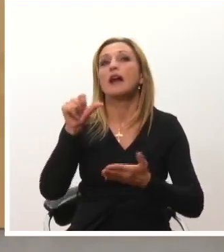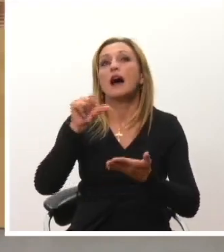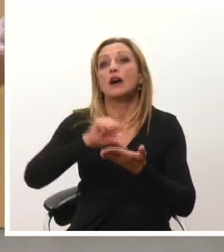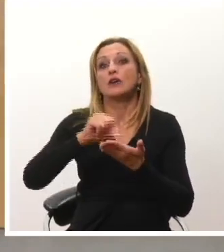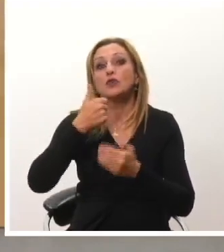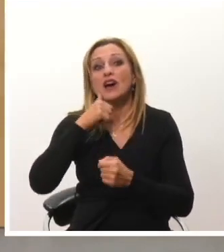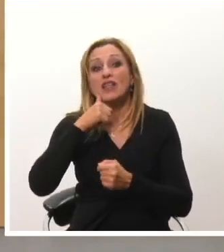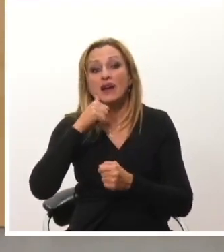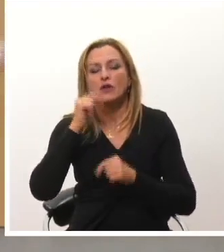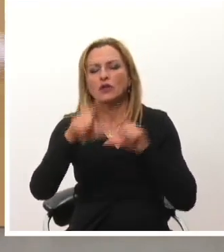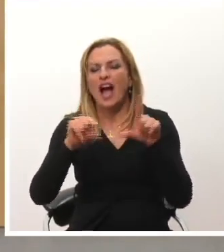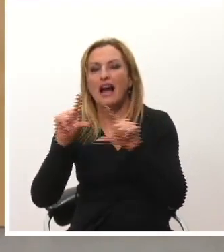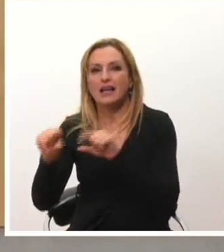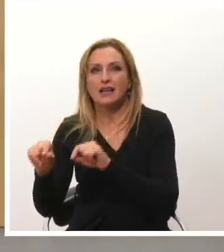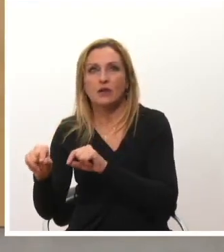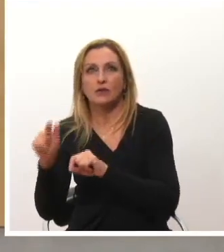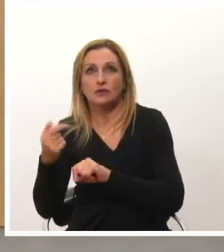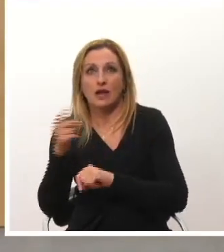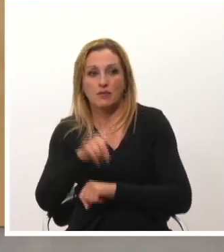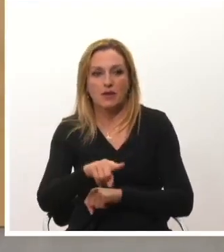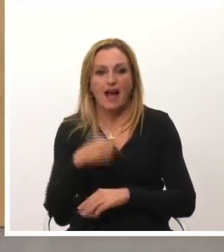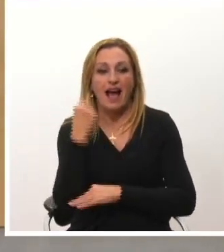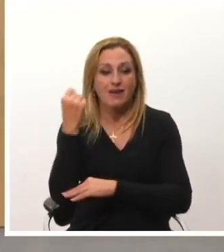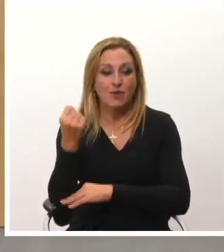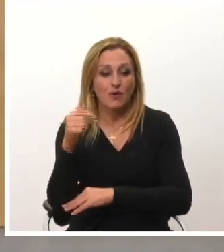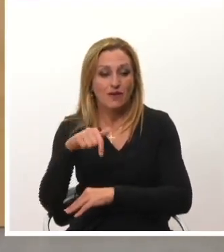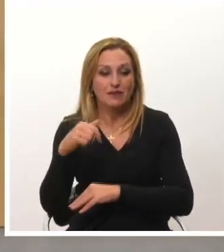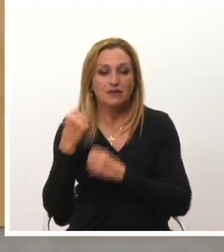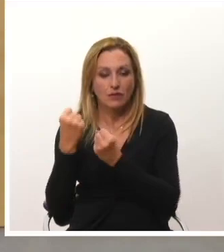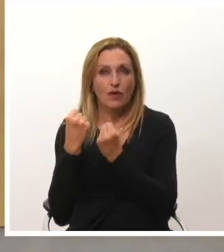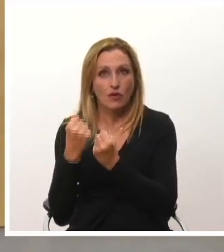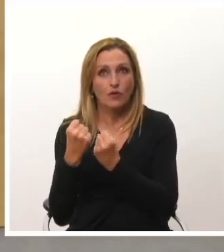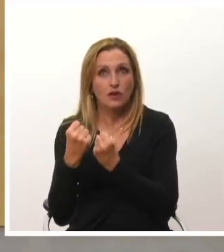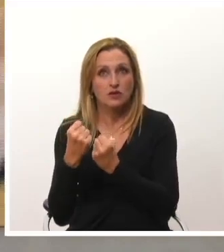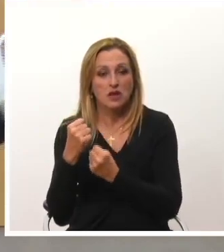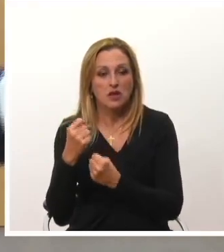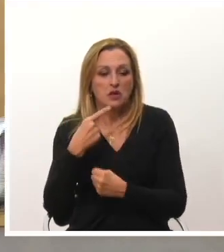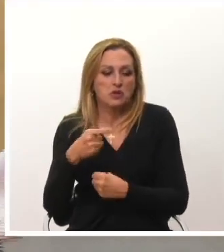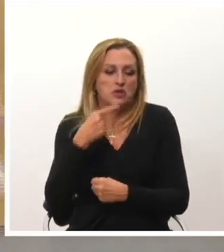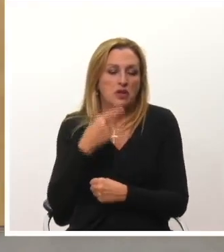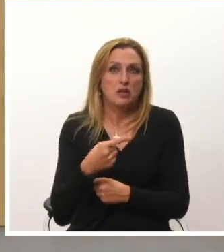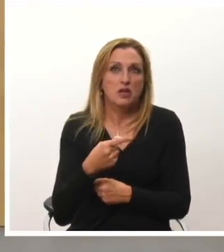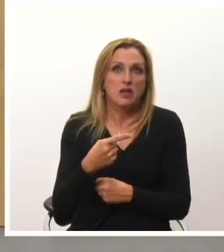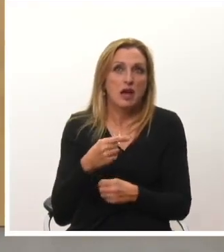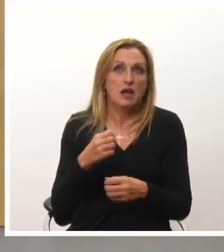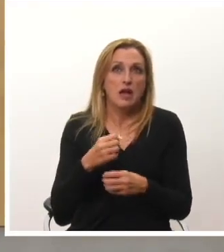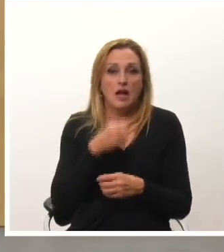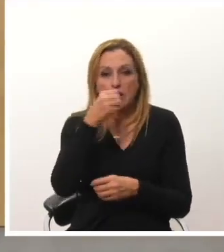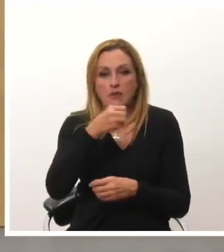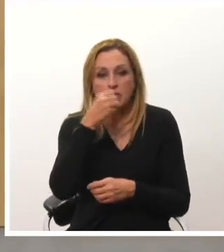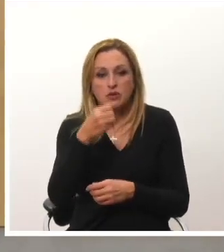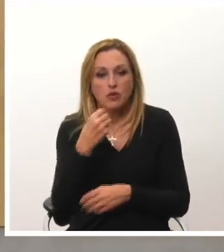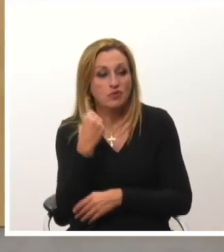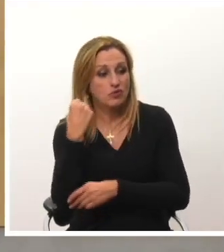la ha elegido los ciudadanos de ceuta hay que buscar apoyos en esas fuerzas y usted dice bueno es que nos apoya usted en el psoe en qué nos vamos a apoyar